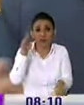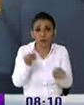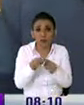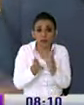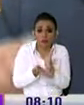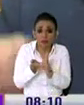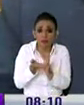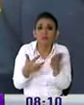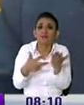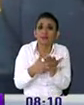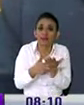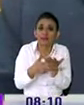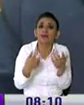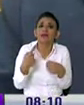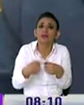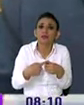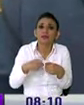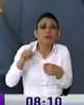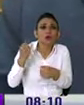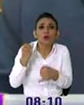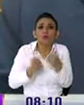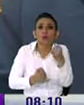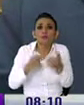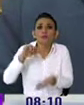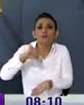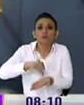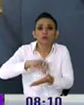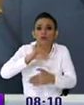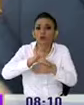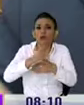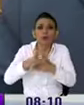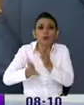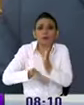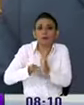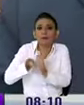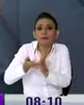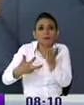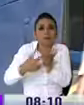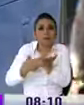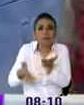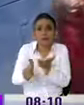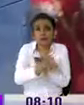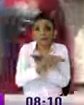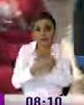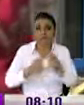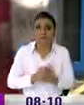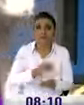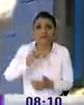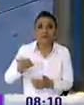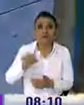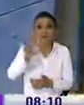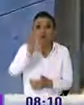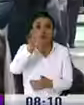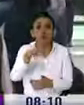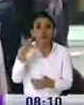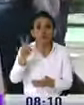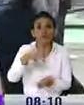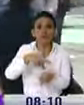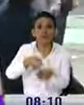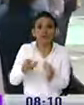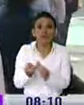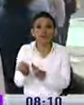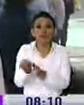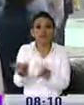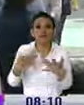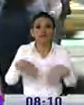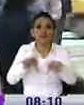aumente el pasaje porque Quito es la última ciudad en el Ecuador que no ha subido los pasajes todavía. En julio de este año terminó el pago de las compensaciones